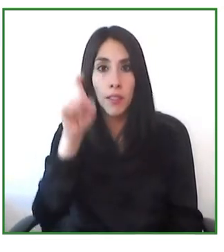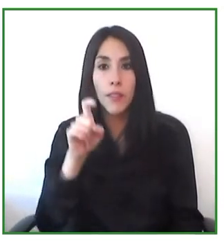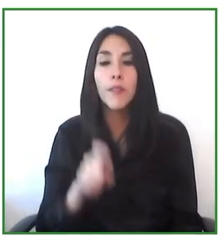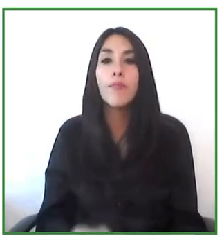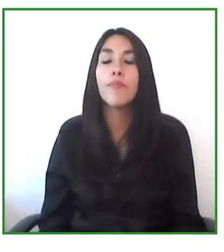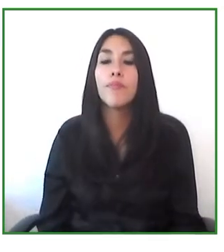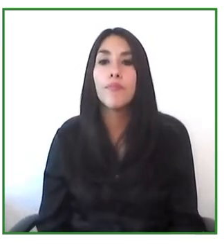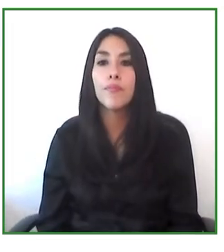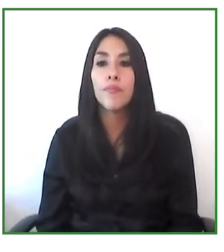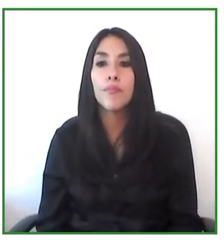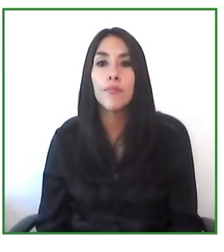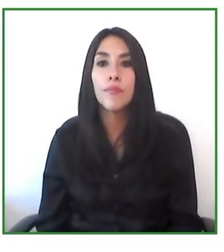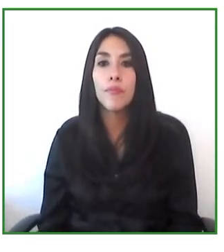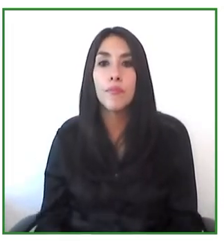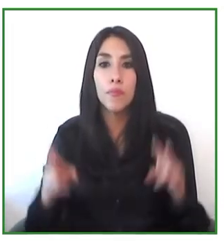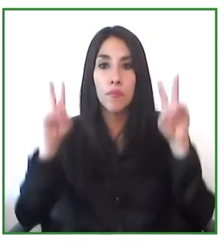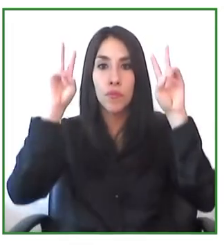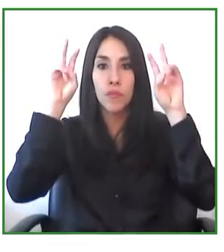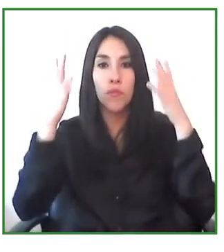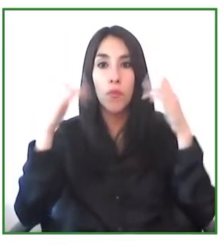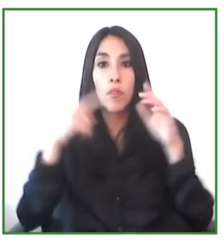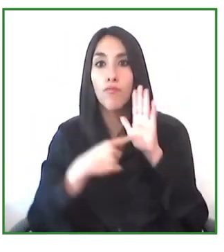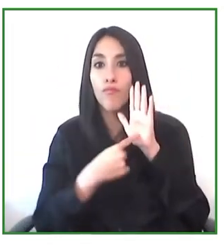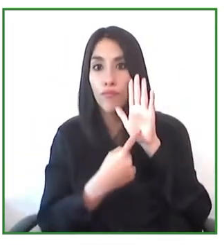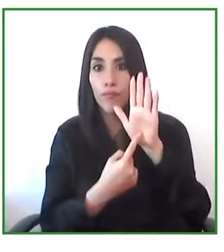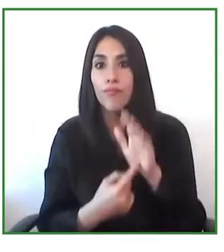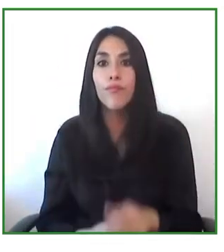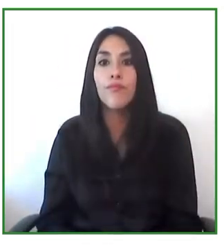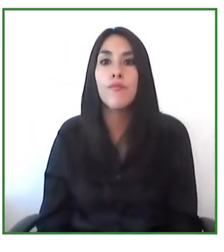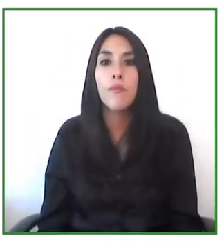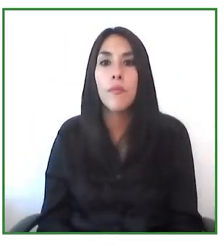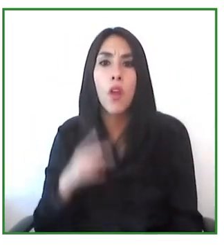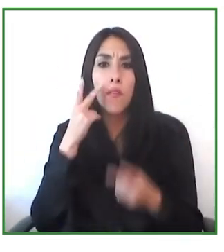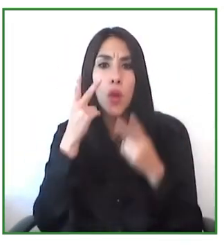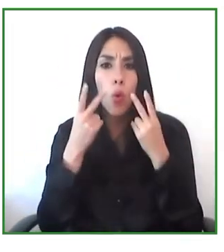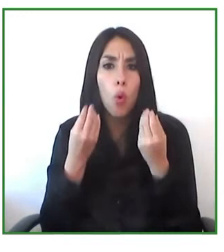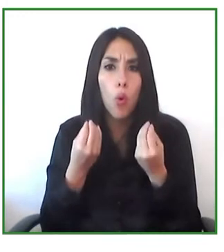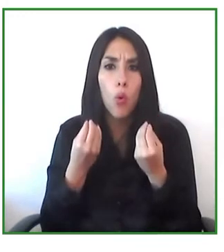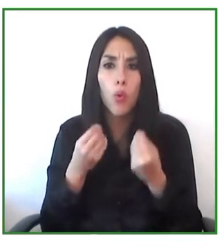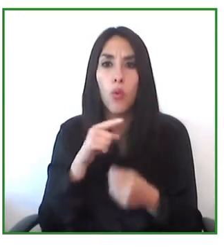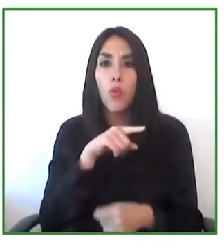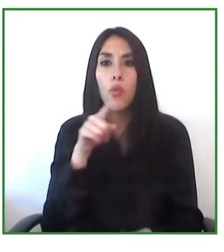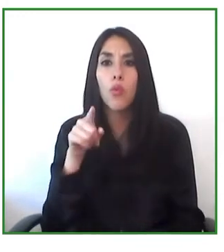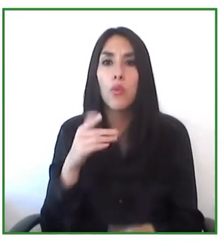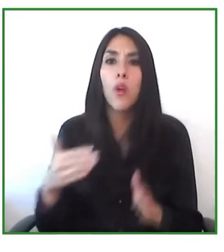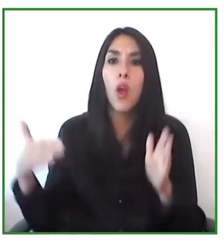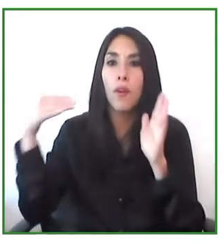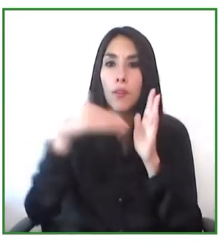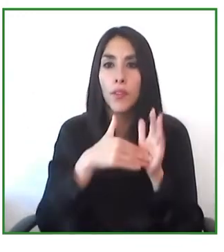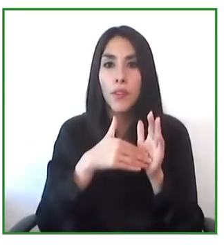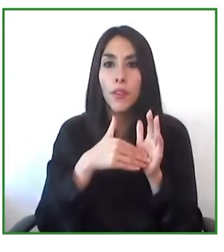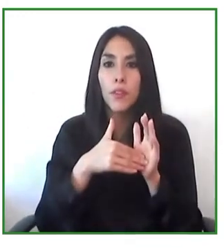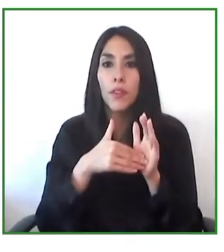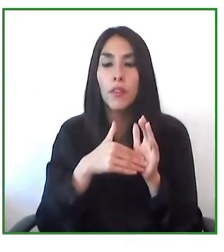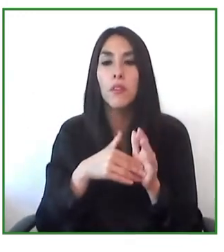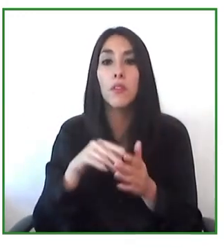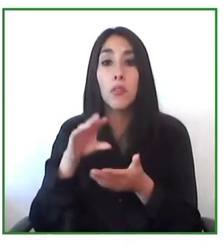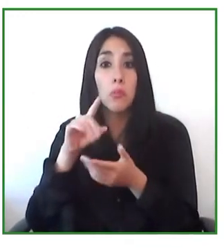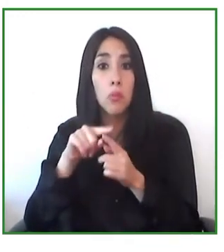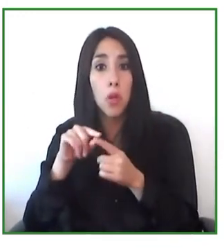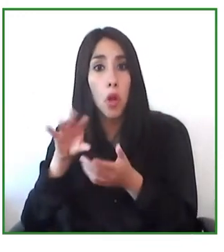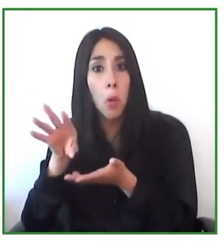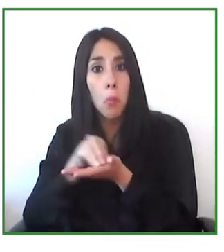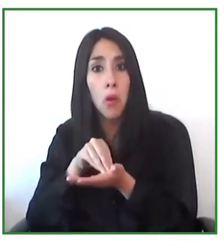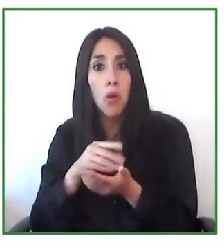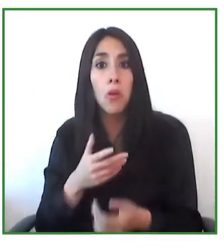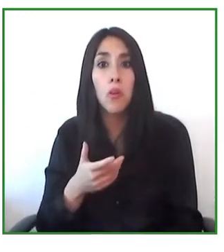y cómo visualizan ustedes esta replicabilidad, ¿cómo se imaginan que estos proyectos también pueden